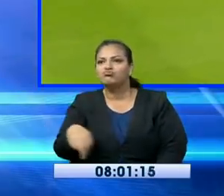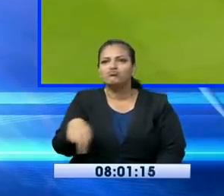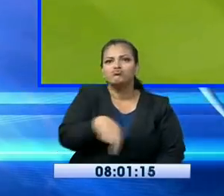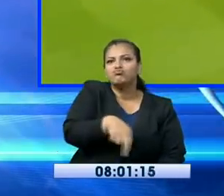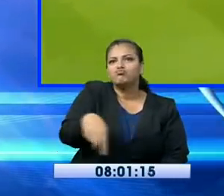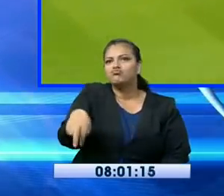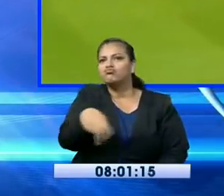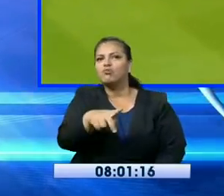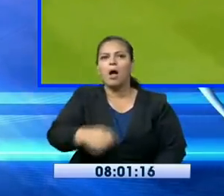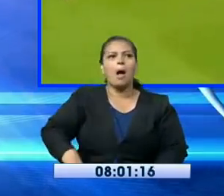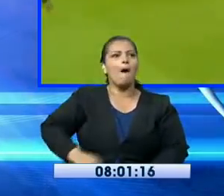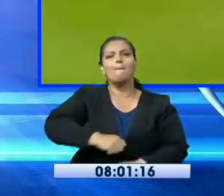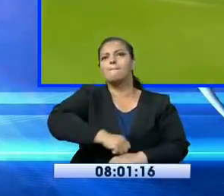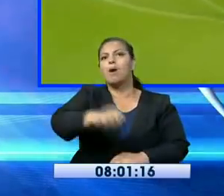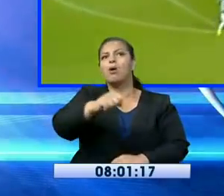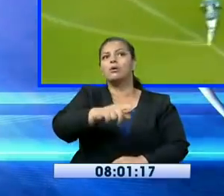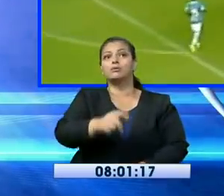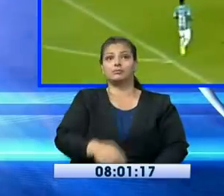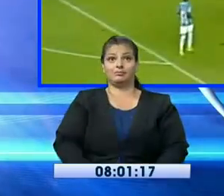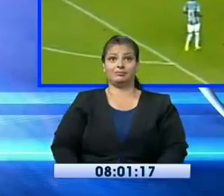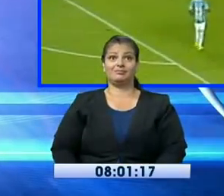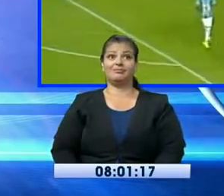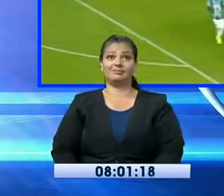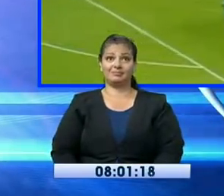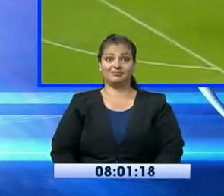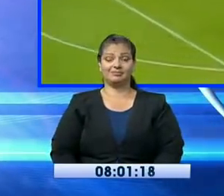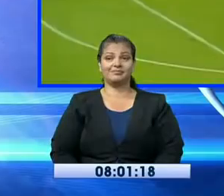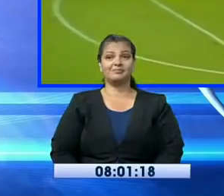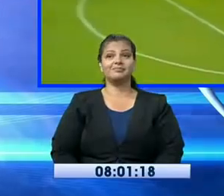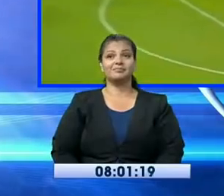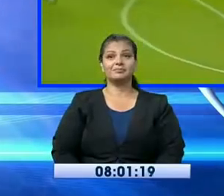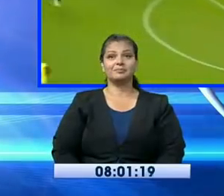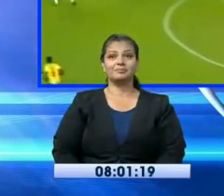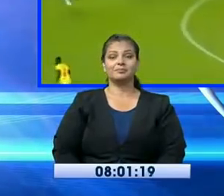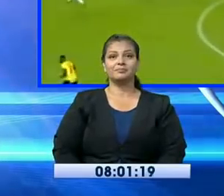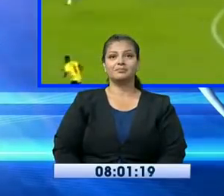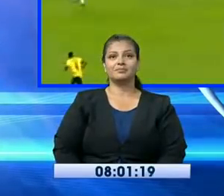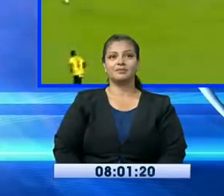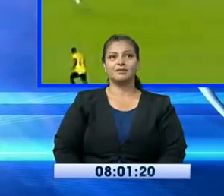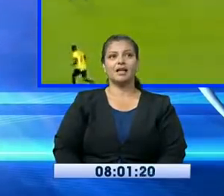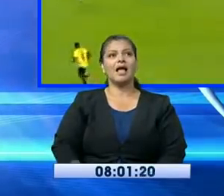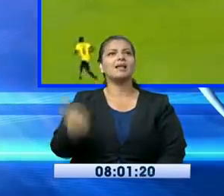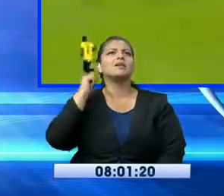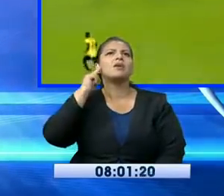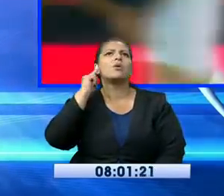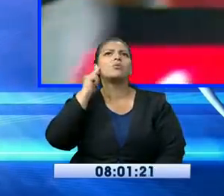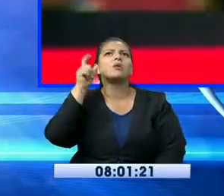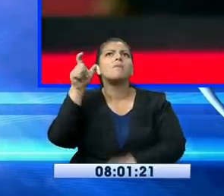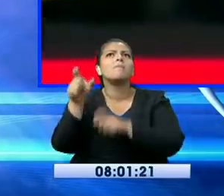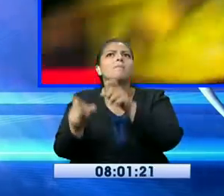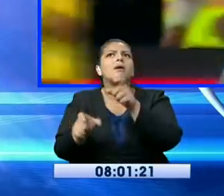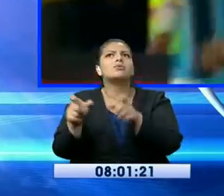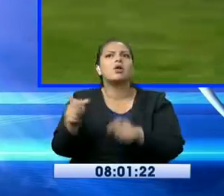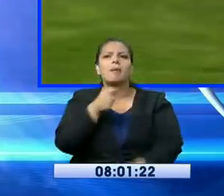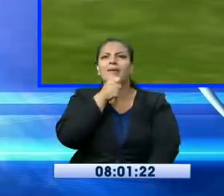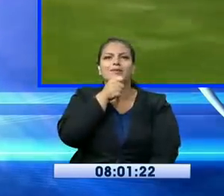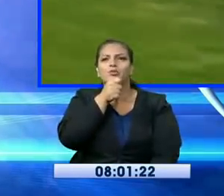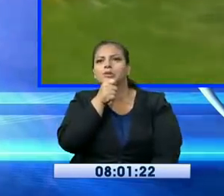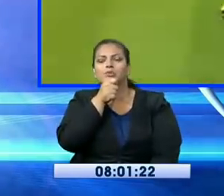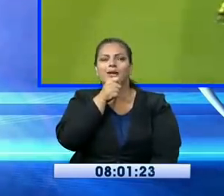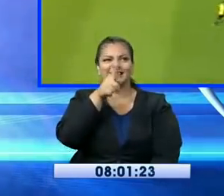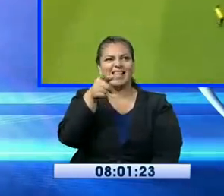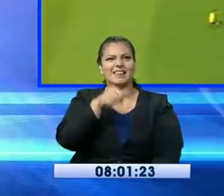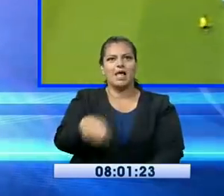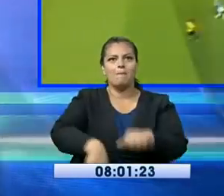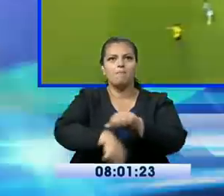arco por sus tiros libres los narradores del partido decía esto es peligroso este hacia eso y le